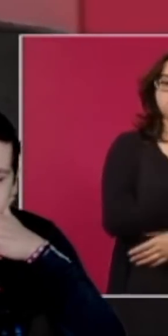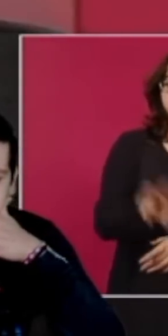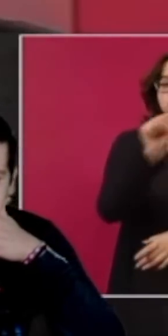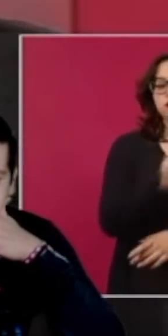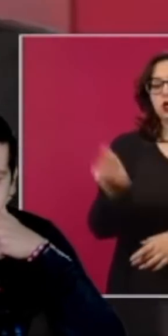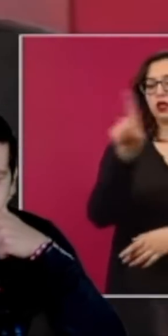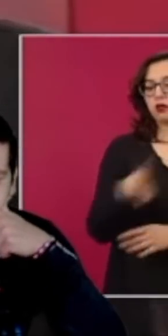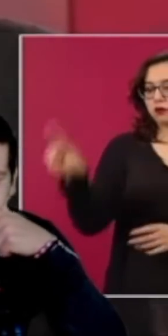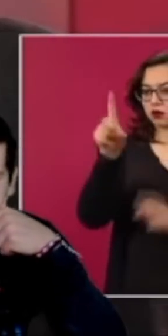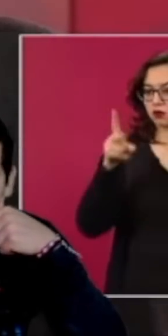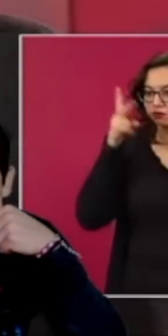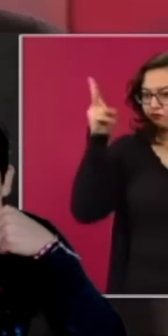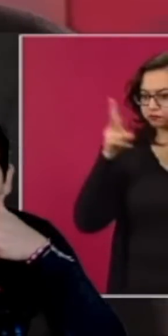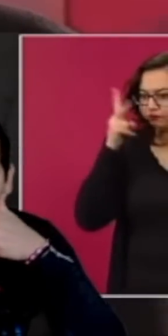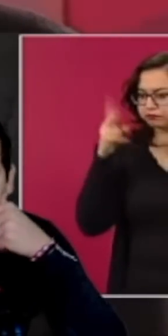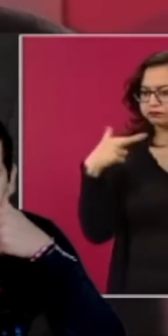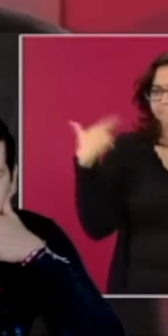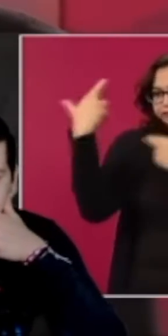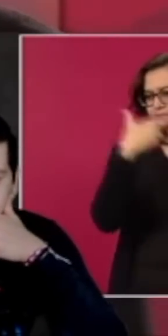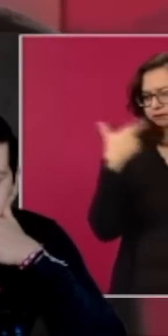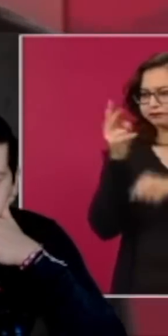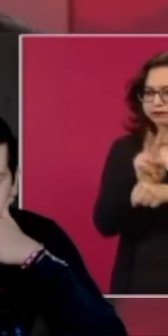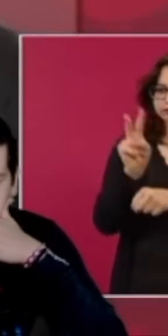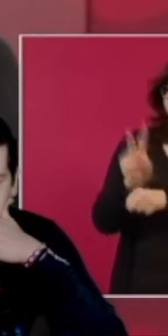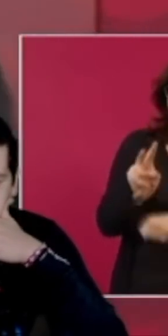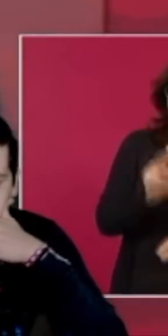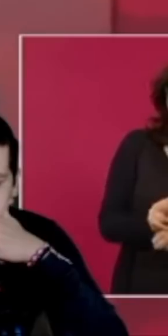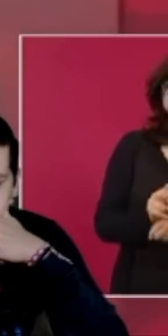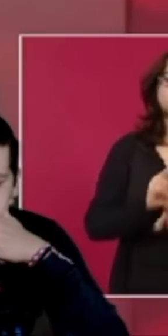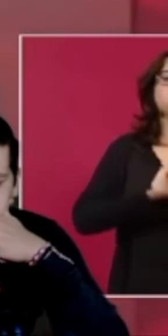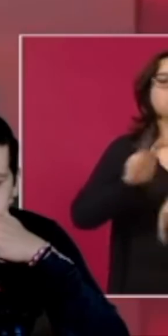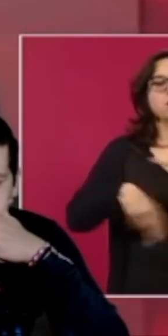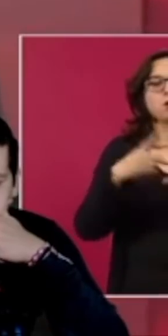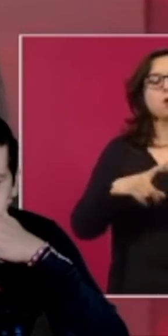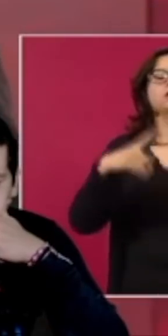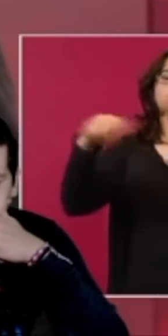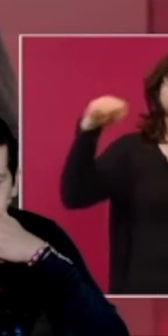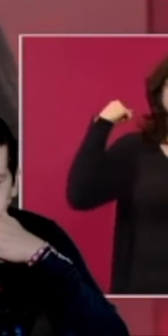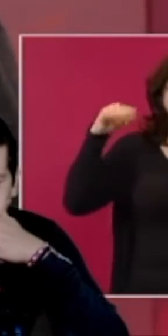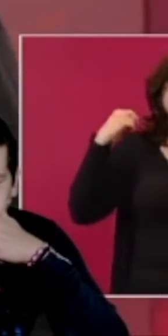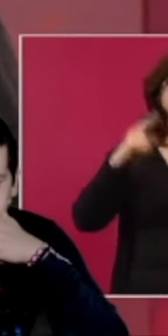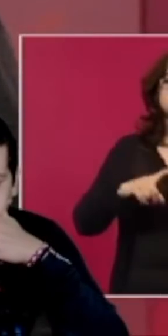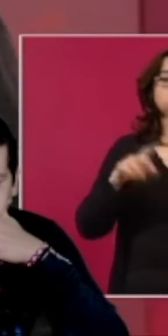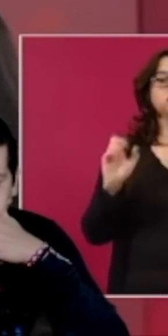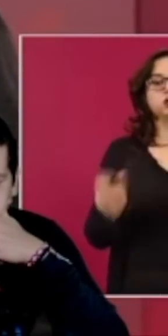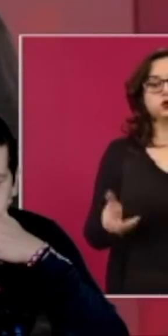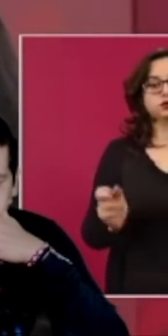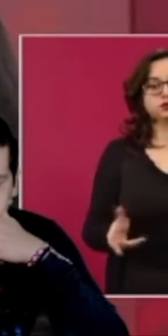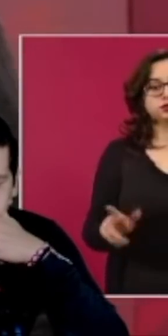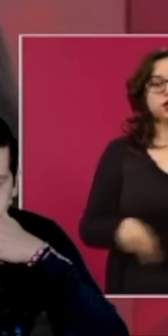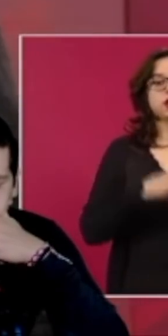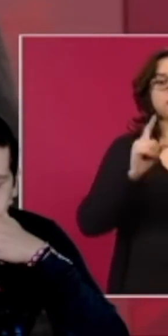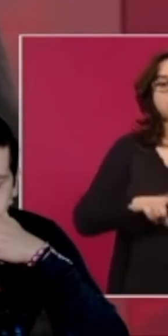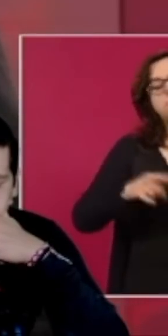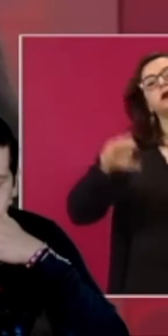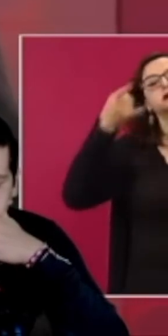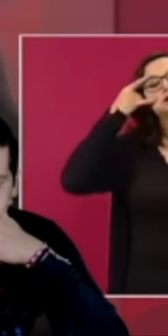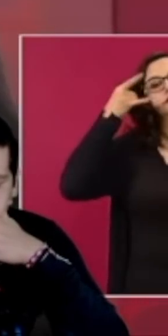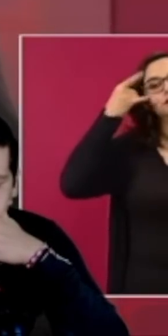domingo. Vamos a estar en Tabasco, en Chiapas, Campeche,